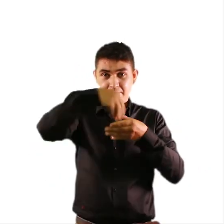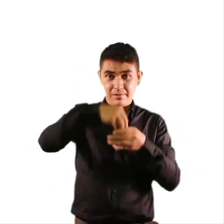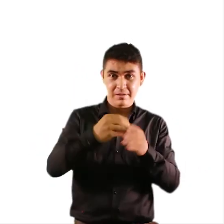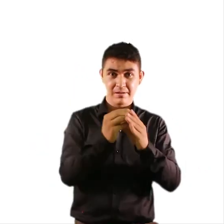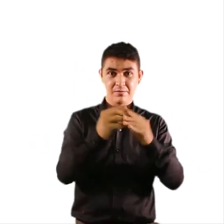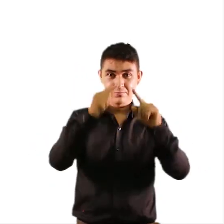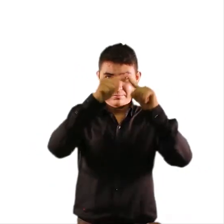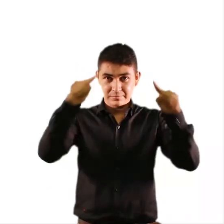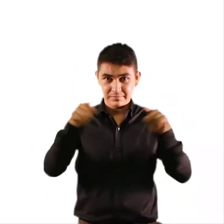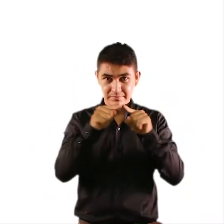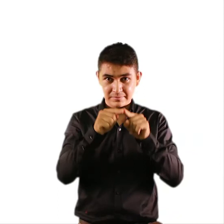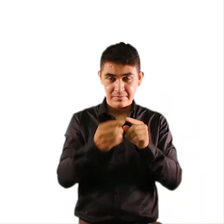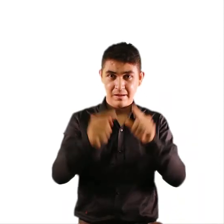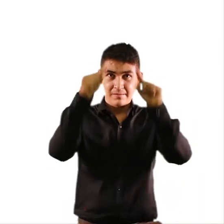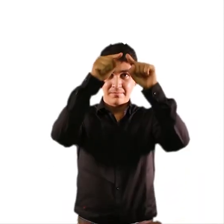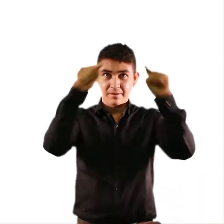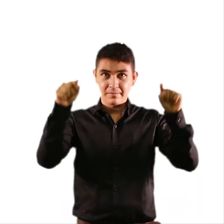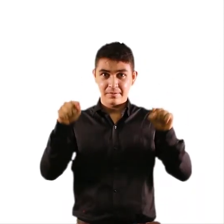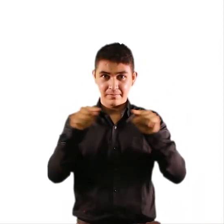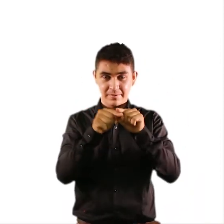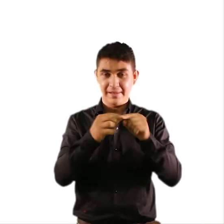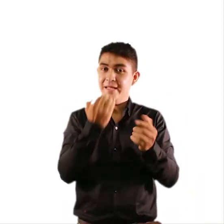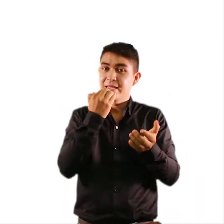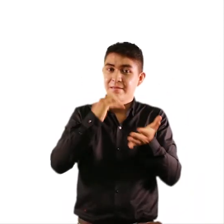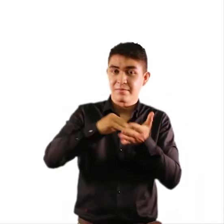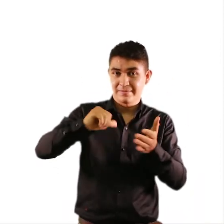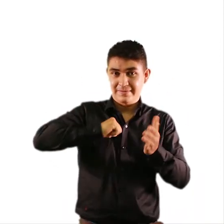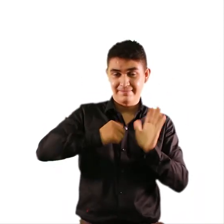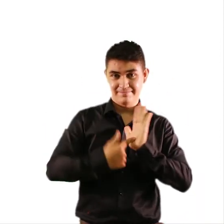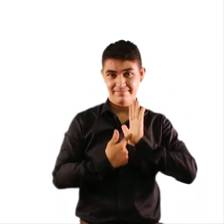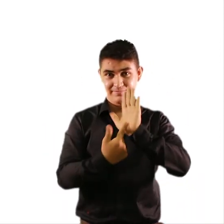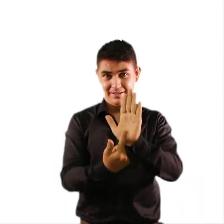límites. Por ejemplo, tenemos esta imagen.